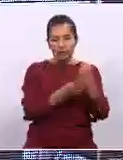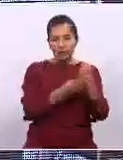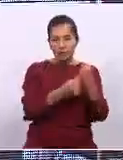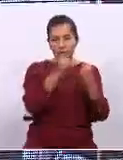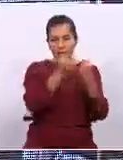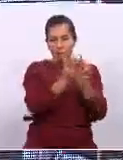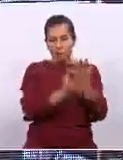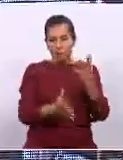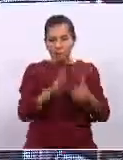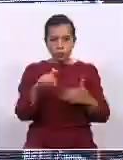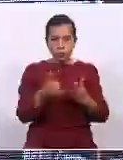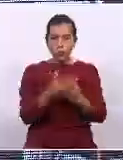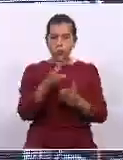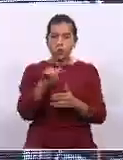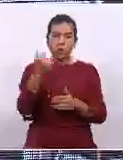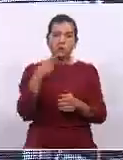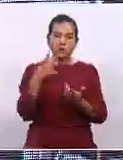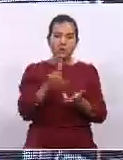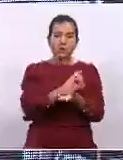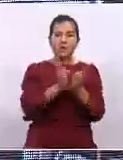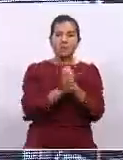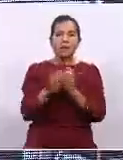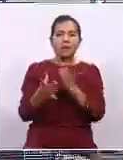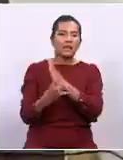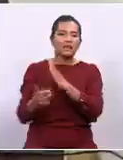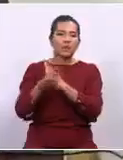planta de acopio y transformación de aceite usado.